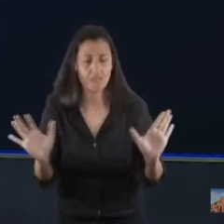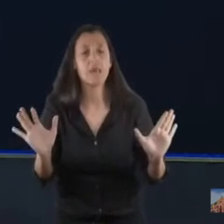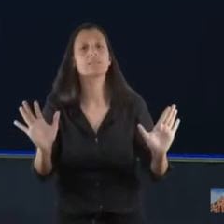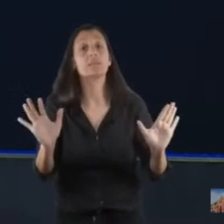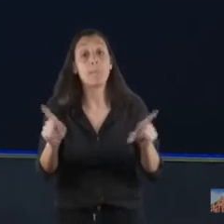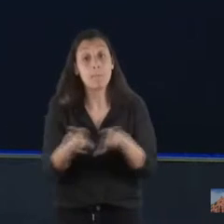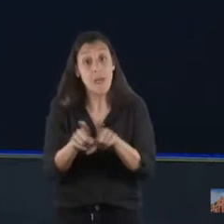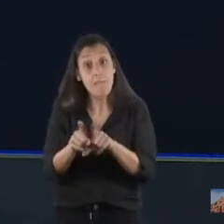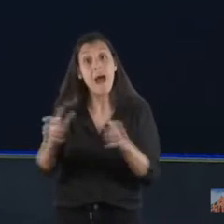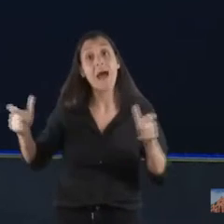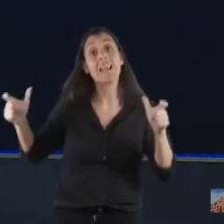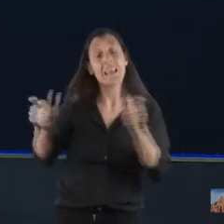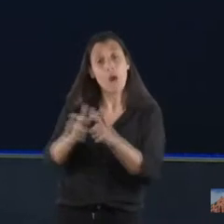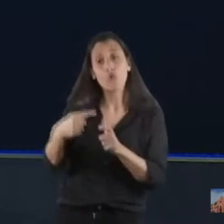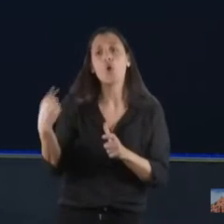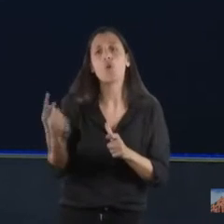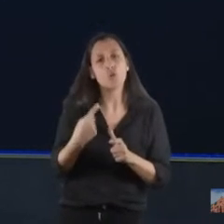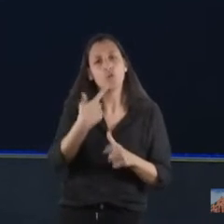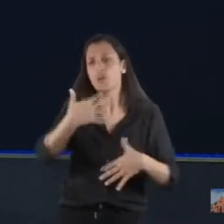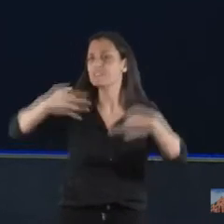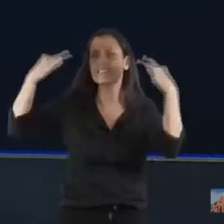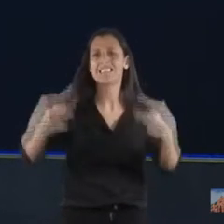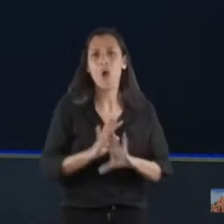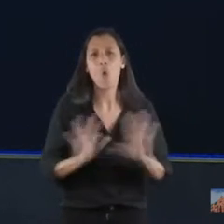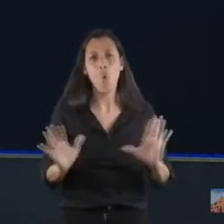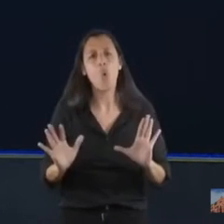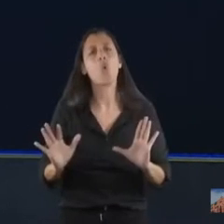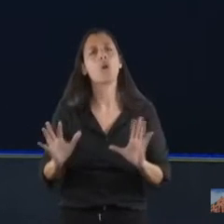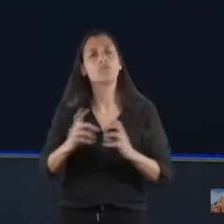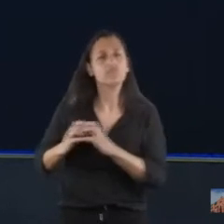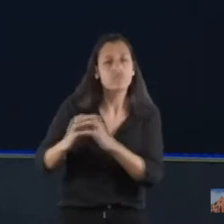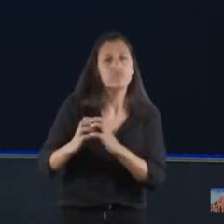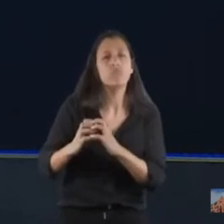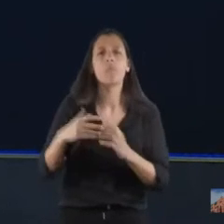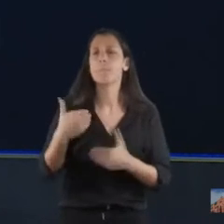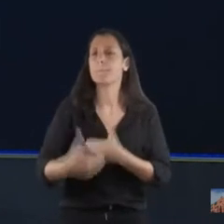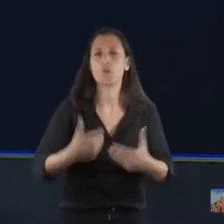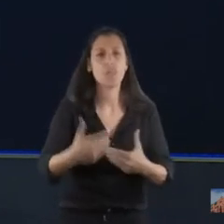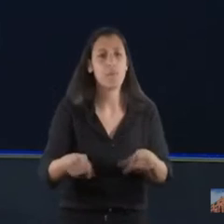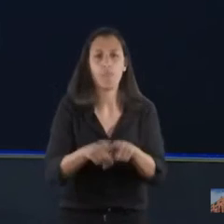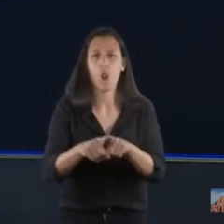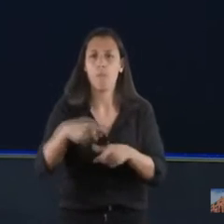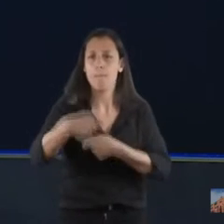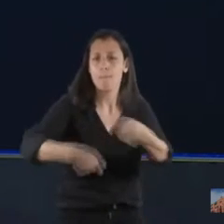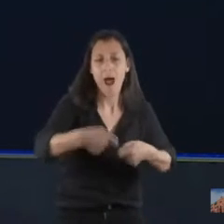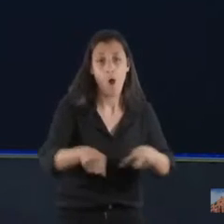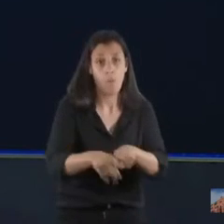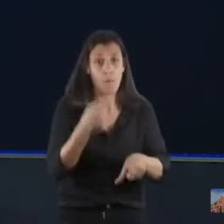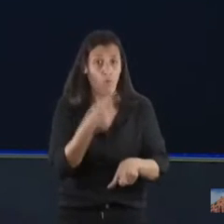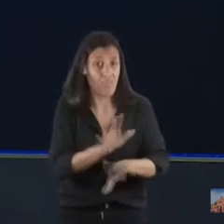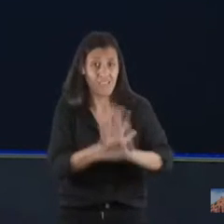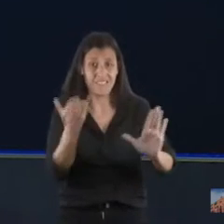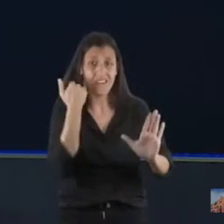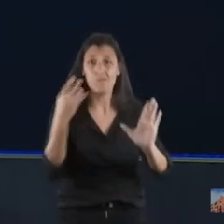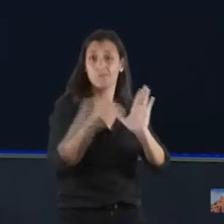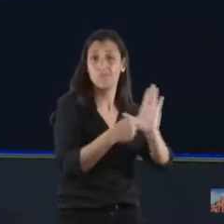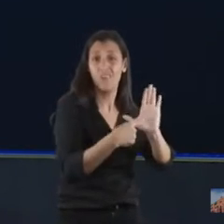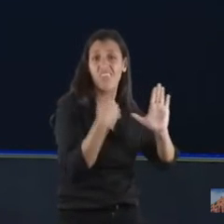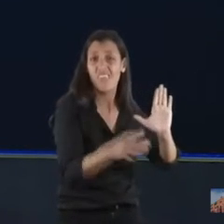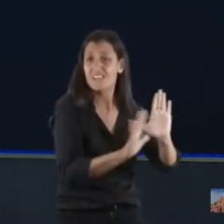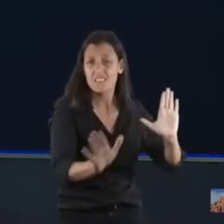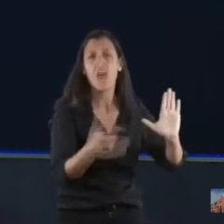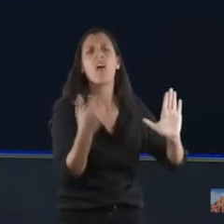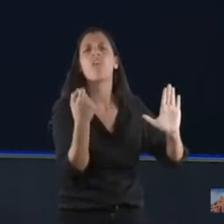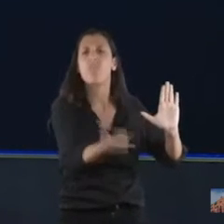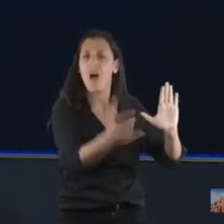y de alguna manera tenemos la certeza de que el procedimiento de liquidación tal como está establecido va a garantizar